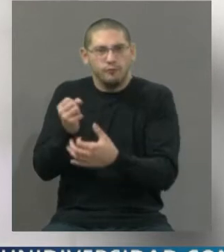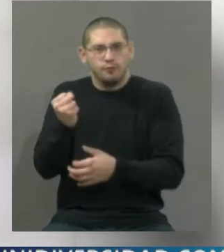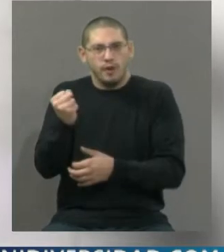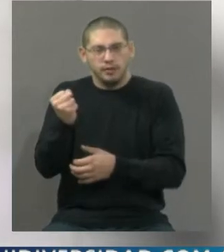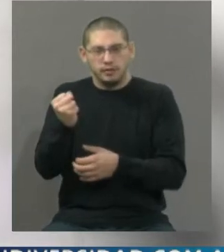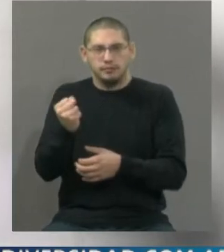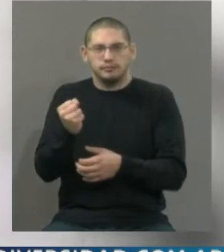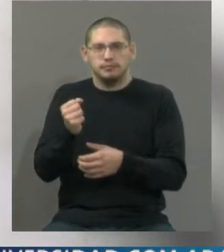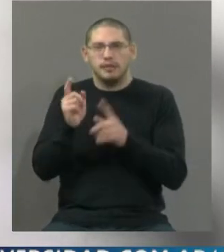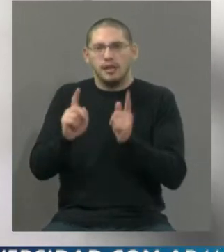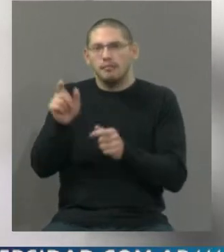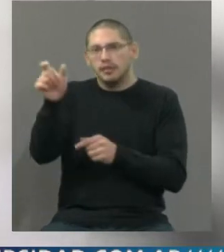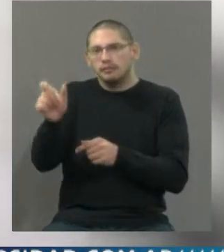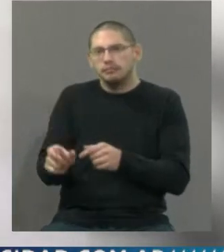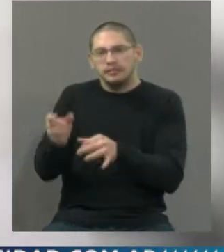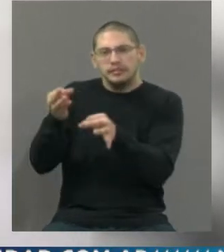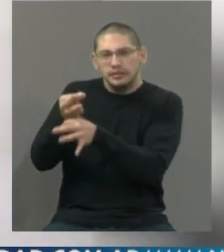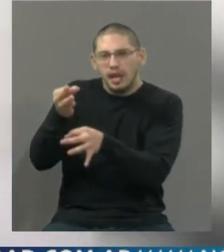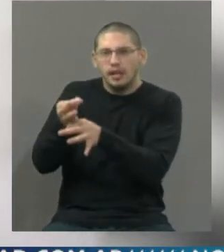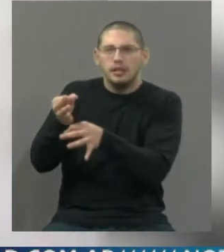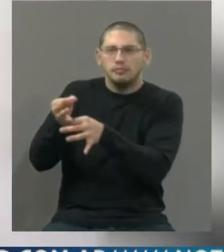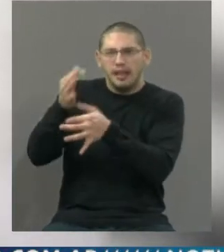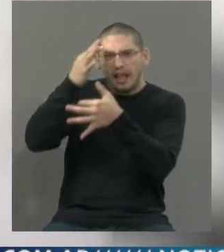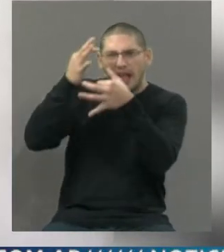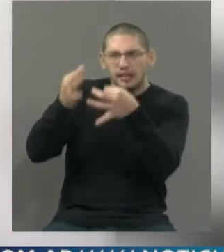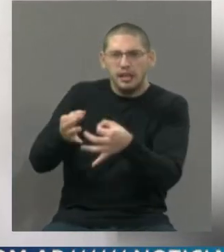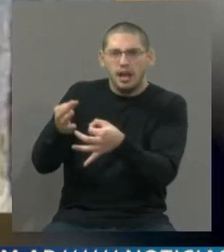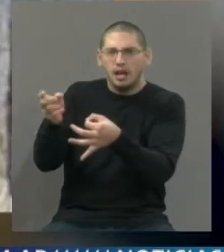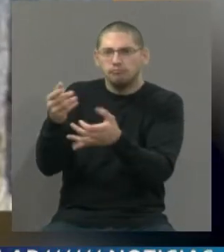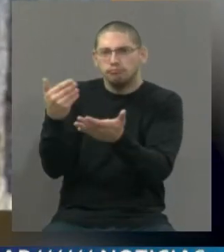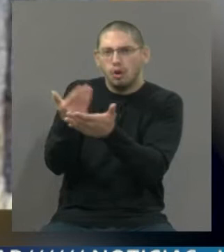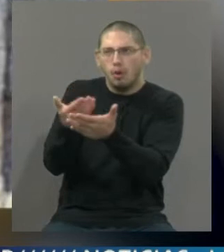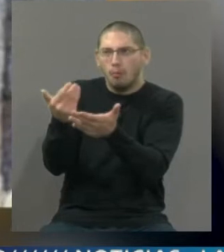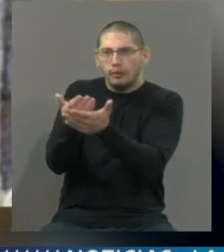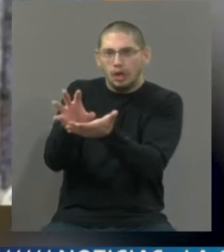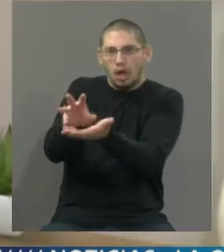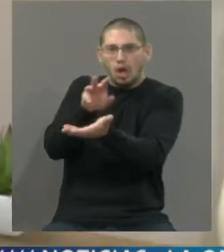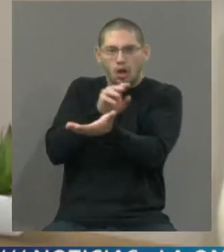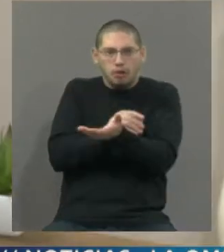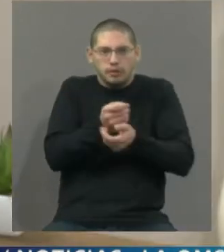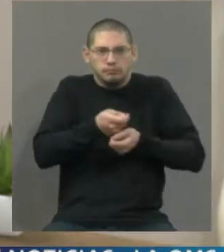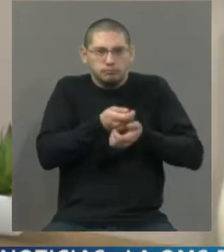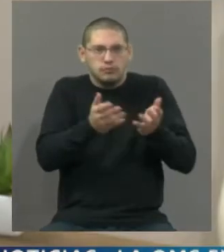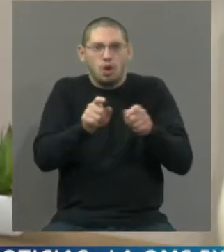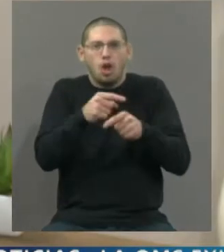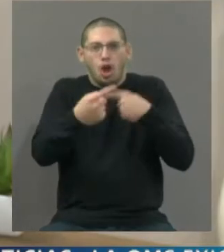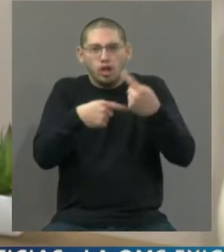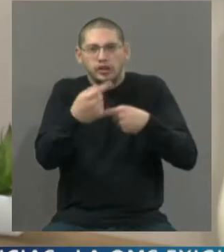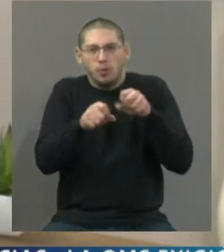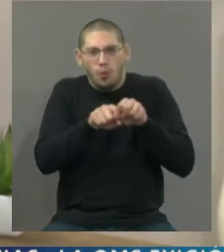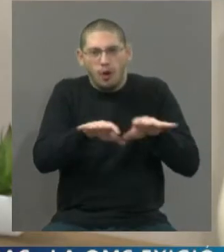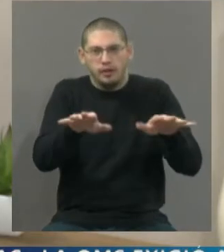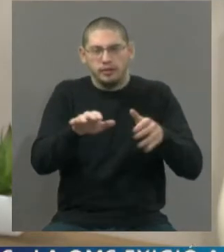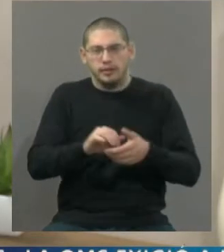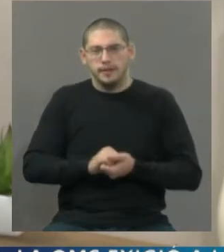estos valores éticos y estas cuestiones que él siempre proponía, ¿no? Roberto, ¿cómo fue? Digo, hay mucho